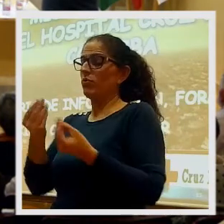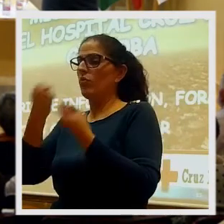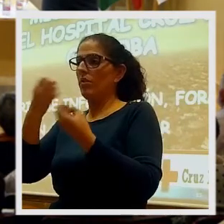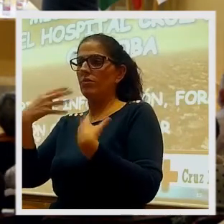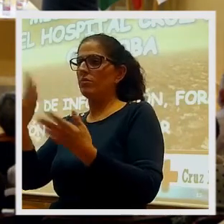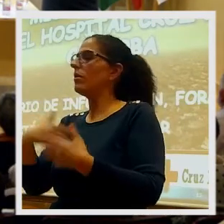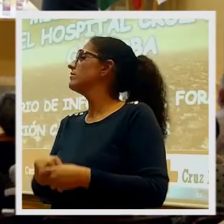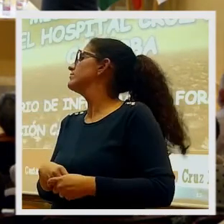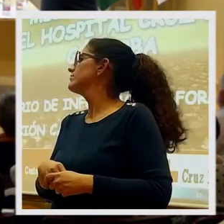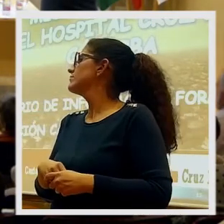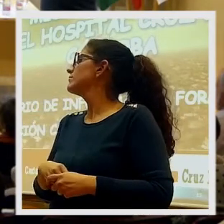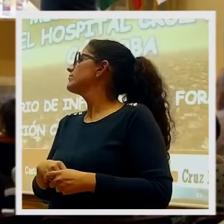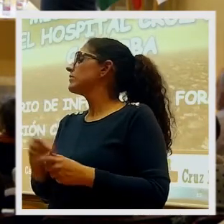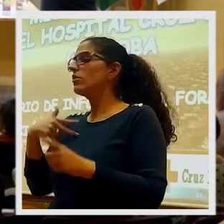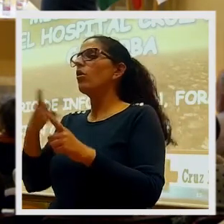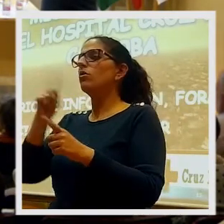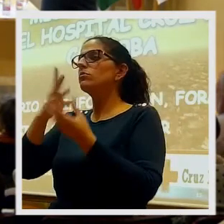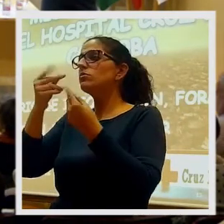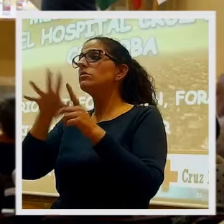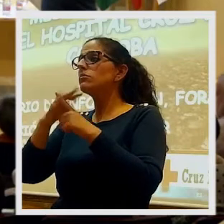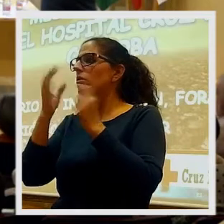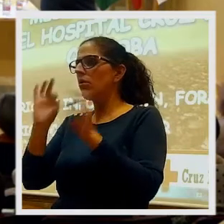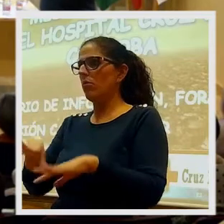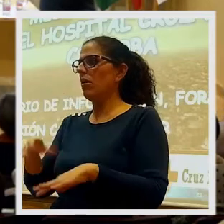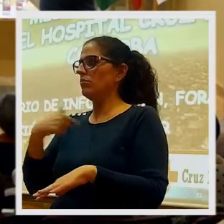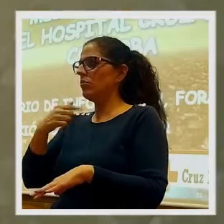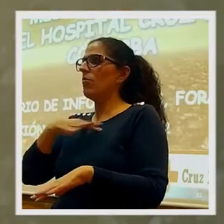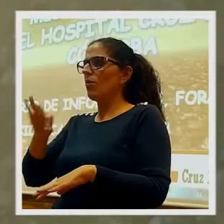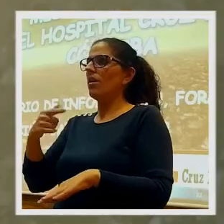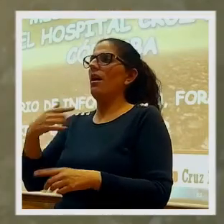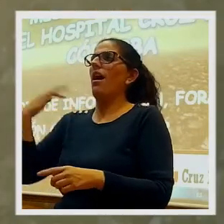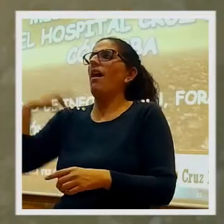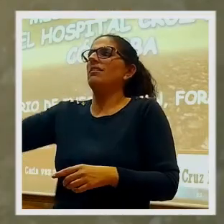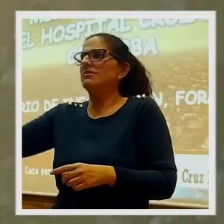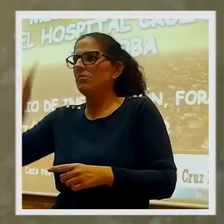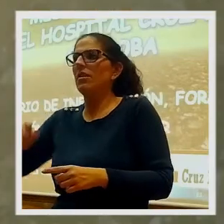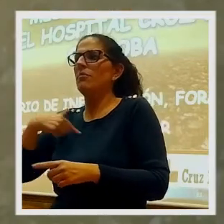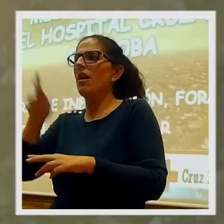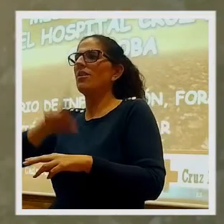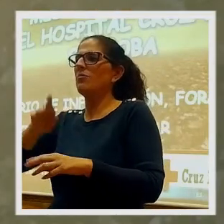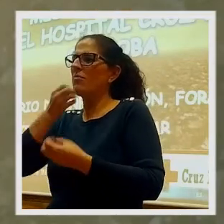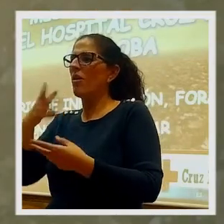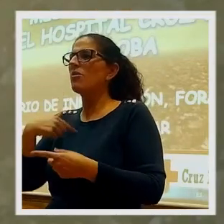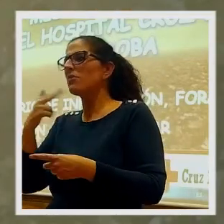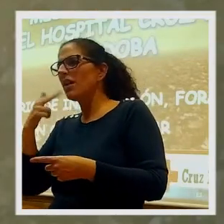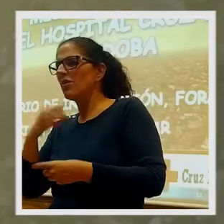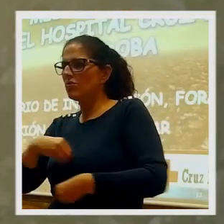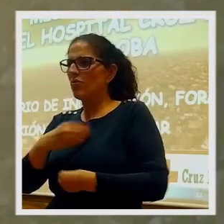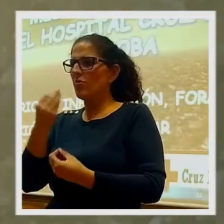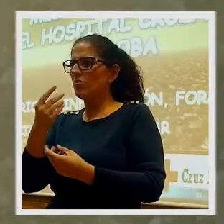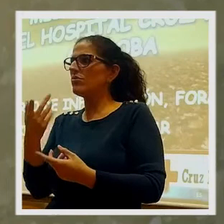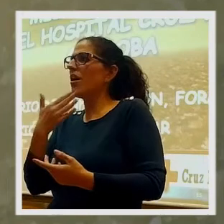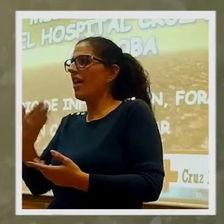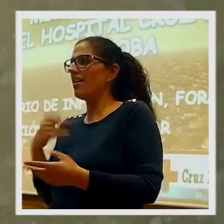en una situación muy similar a la tuya, y que sí podrían haberme ayudado a alcanzar más fácilmente y sin tanto miedo esa